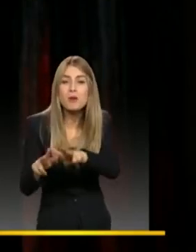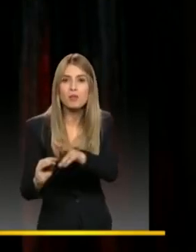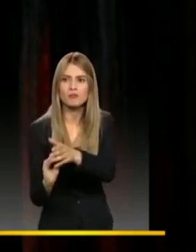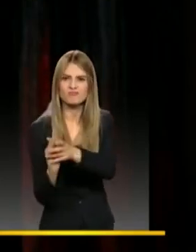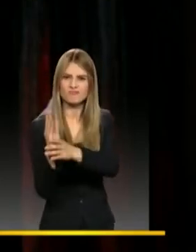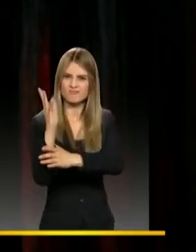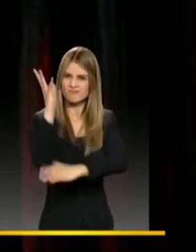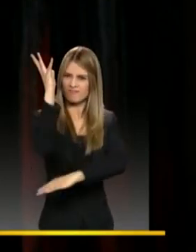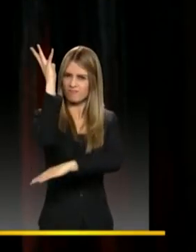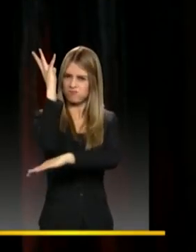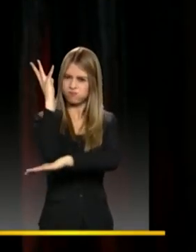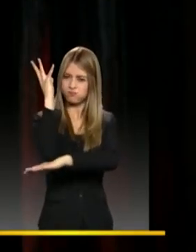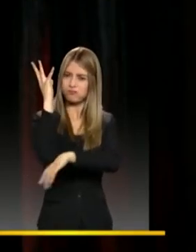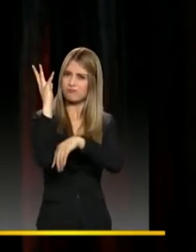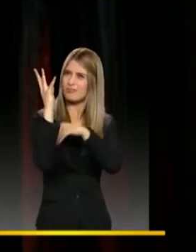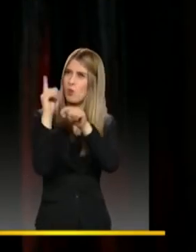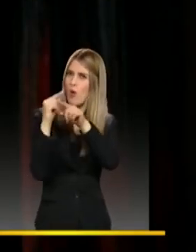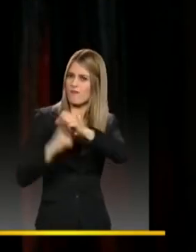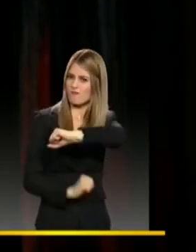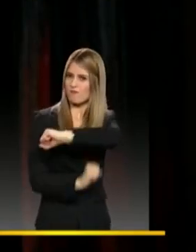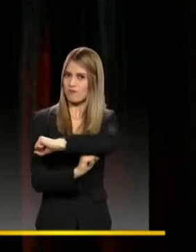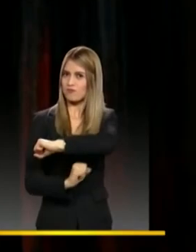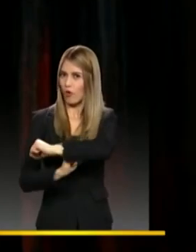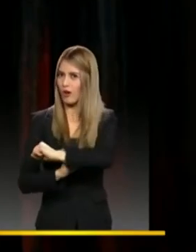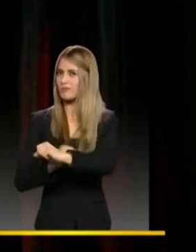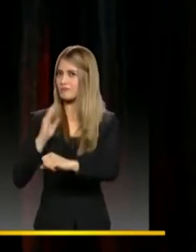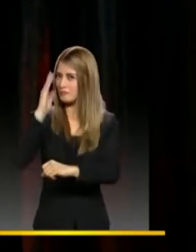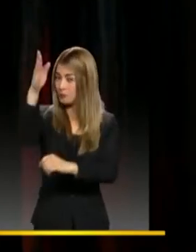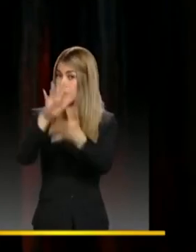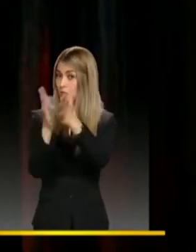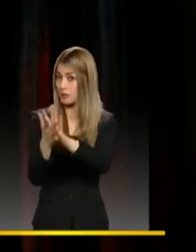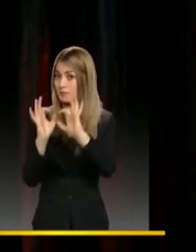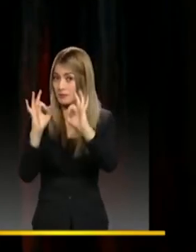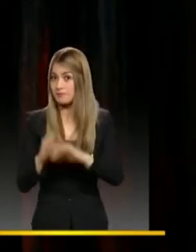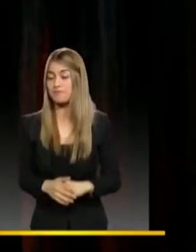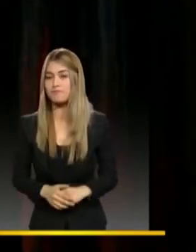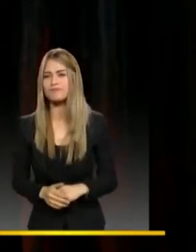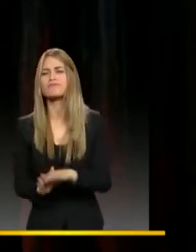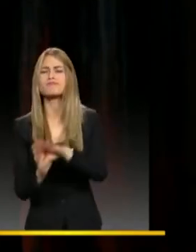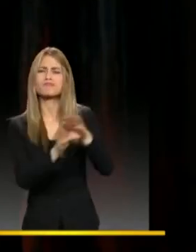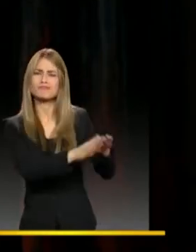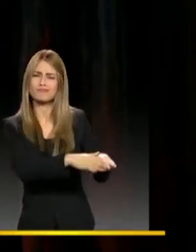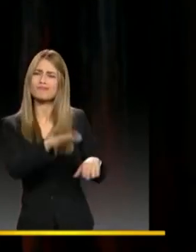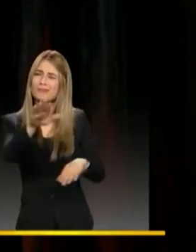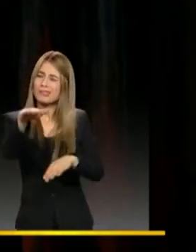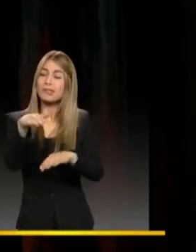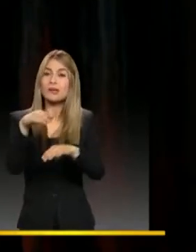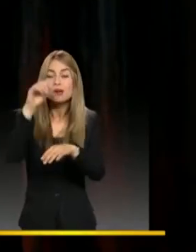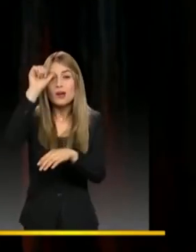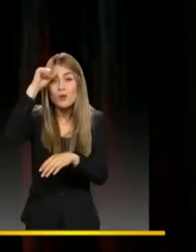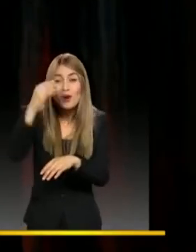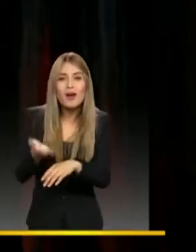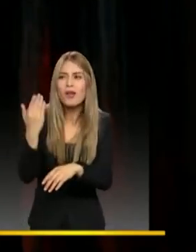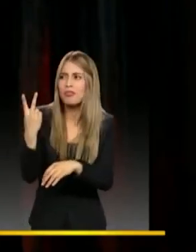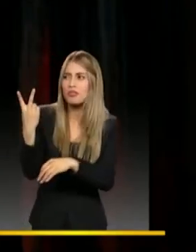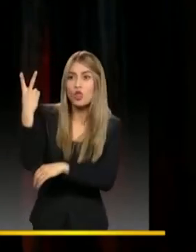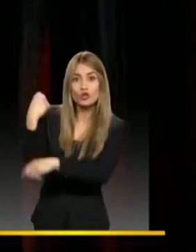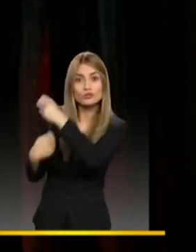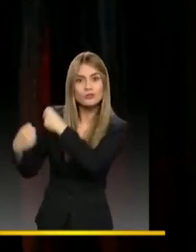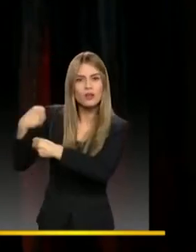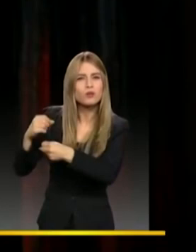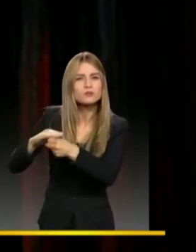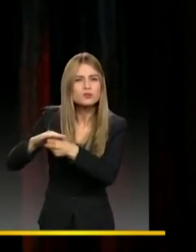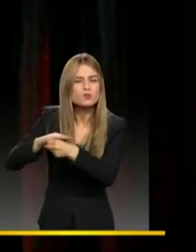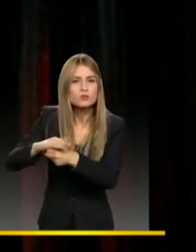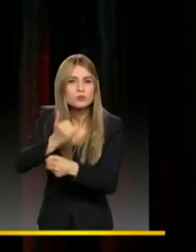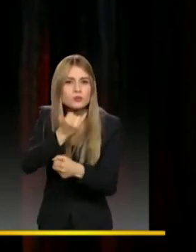También vivimos una transición en lo económico. Sufrimos hace dos años el mayor desplome de precios de